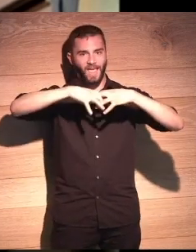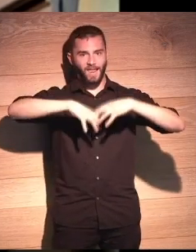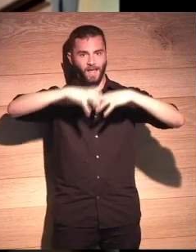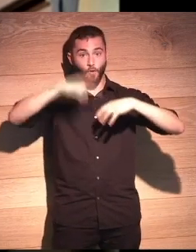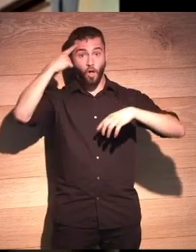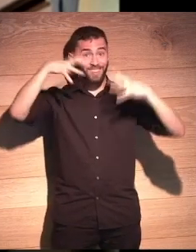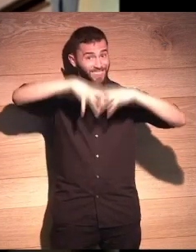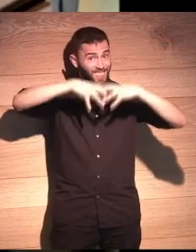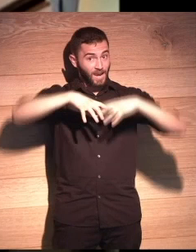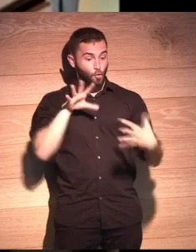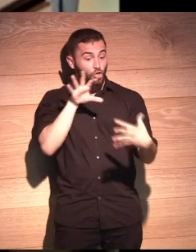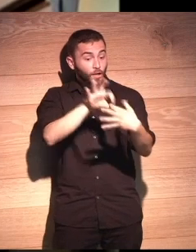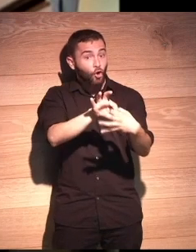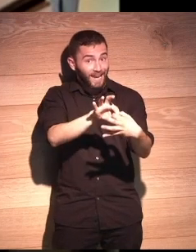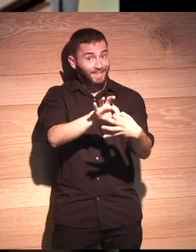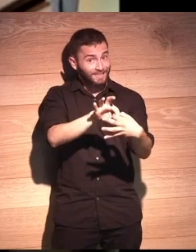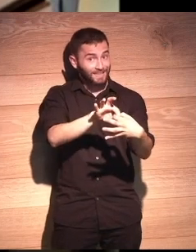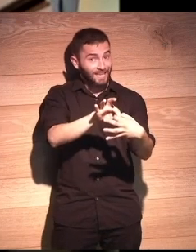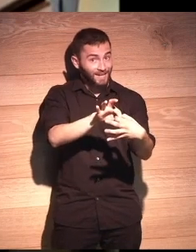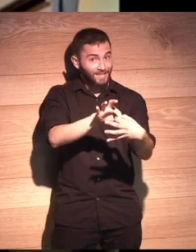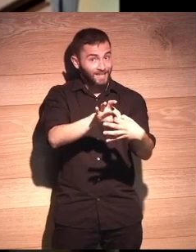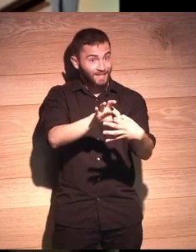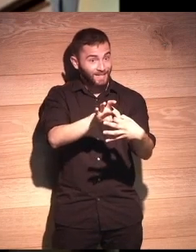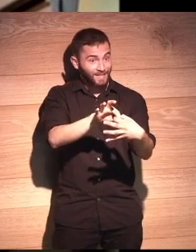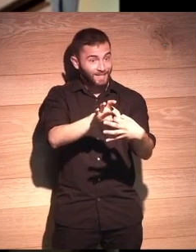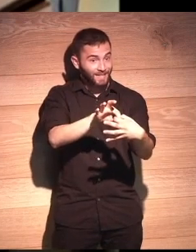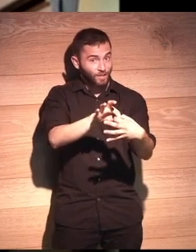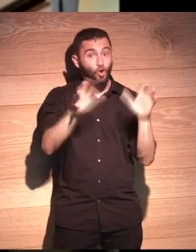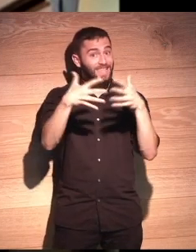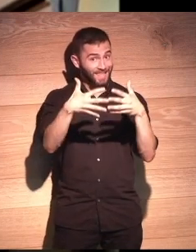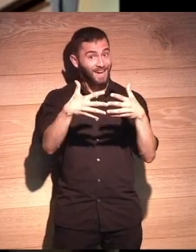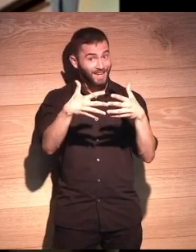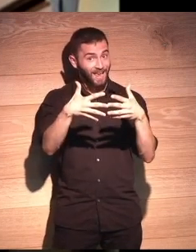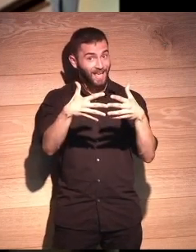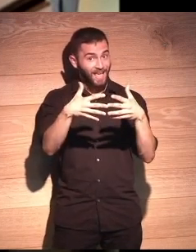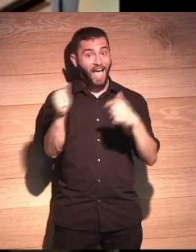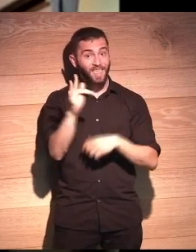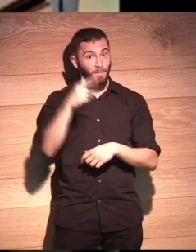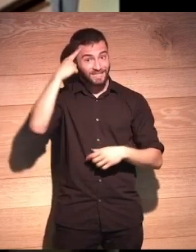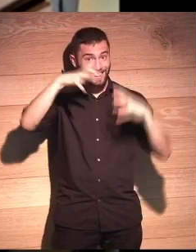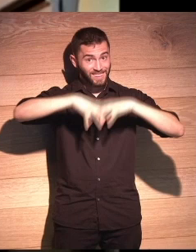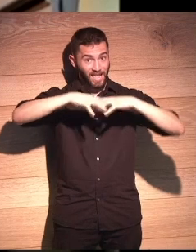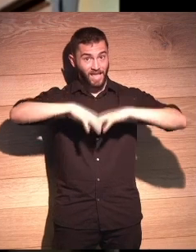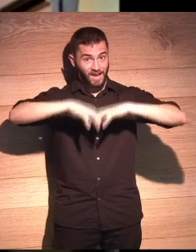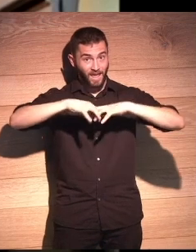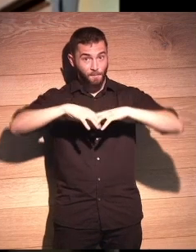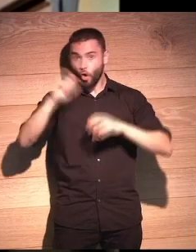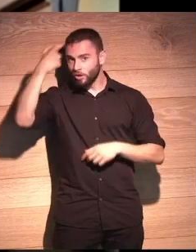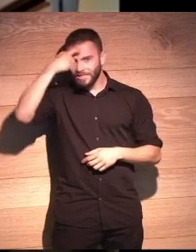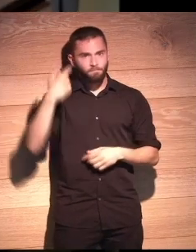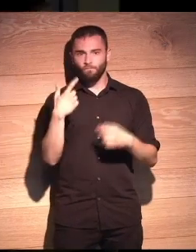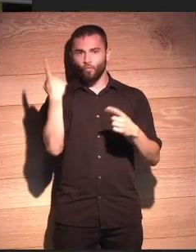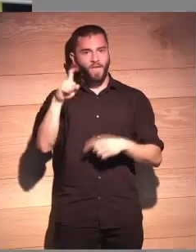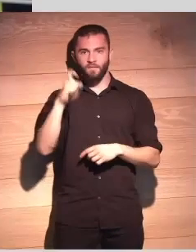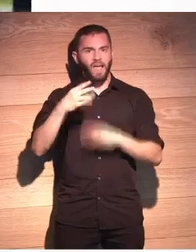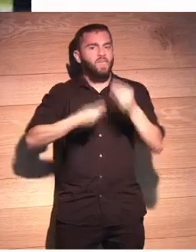conectar el cerebro con Internet. Y además el cerebro sin meter un chip y sin